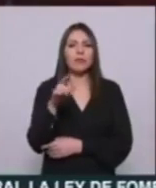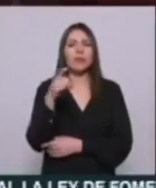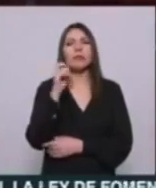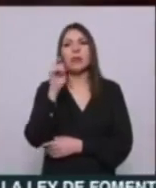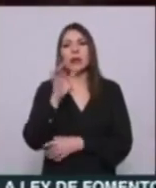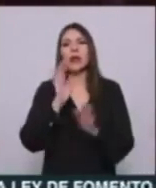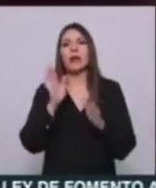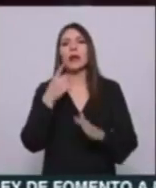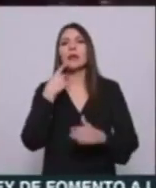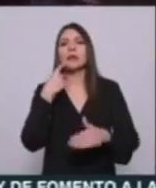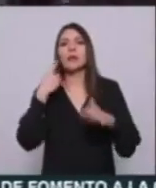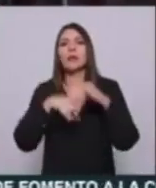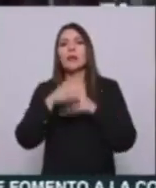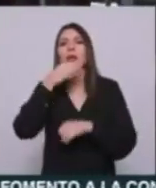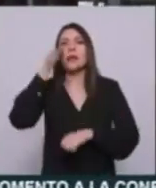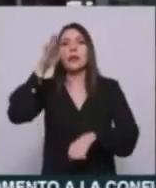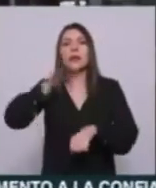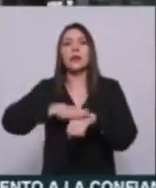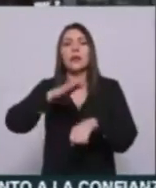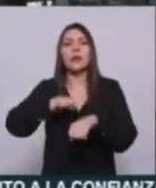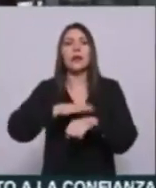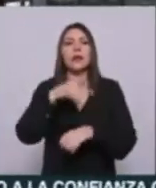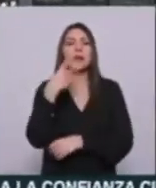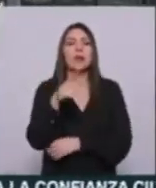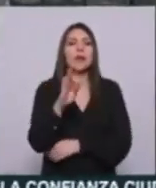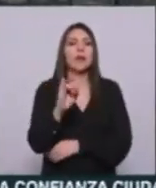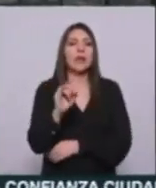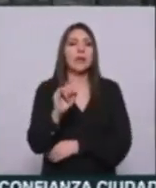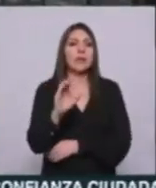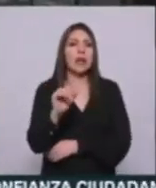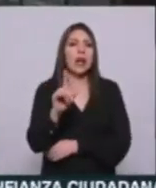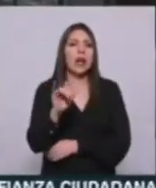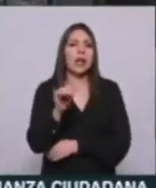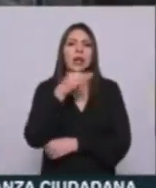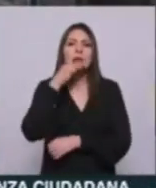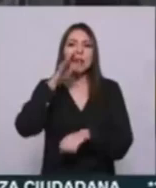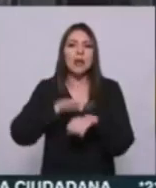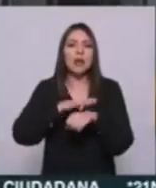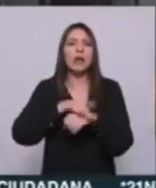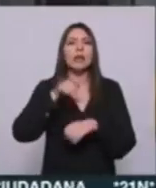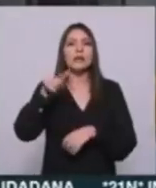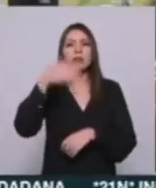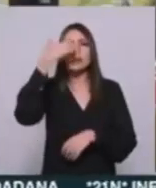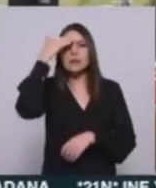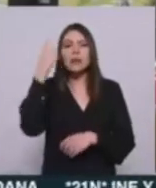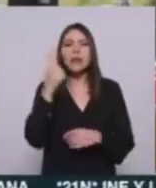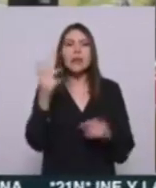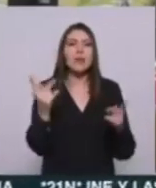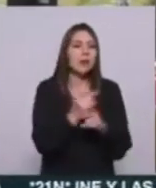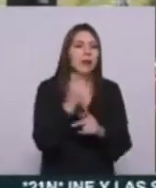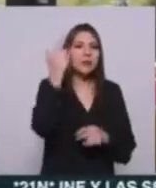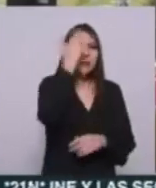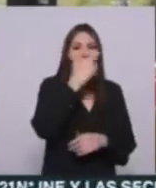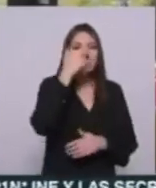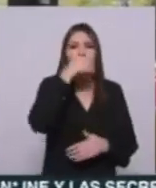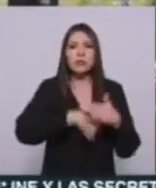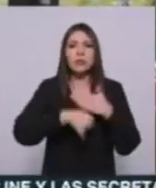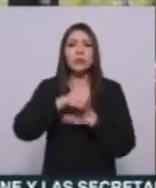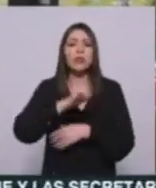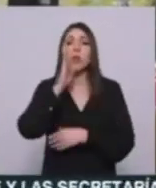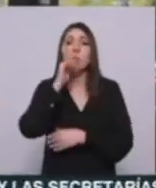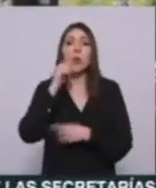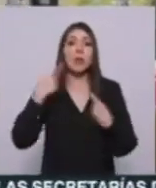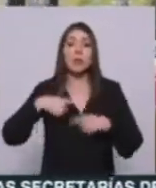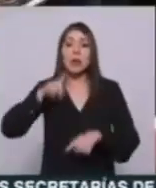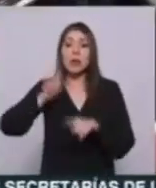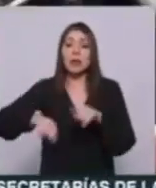denuncia correspondiente ante la Fiscalía General de la República, en donde se le da seguimiento a cada una de ellas, pues no los pueden